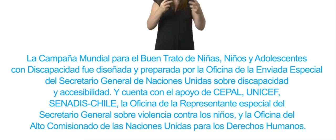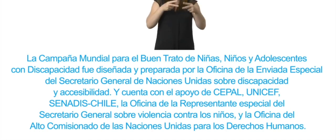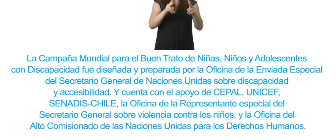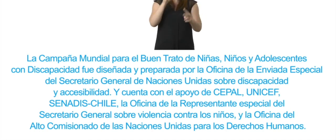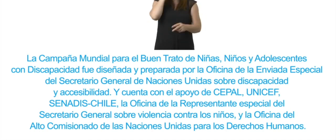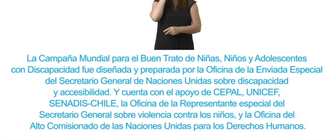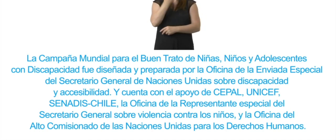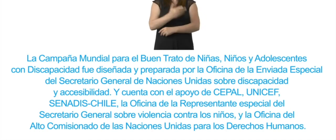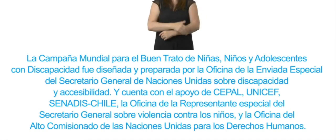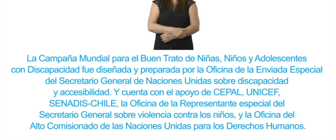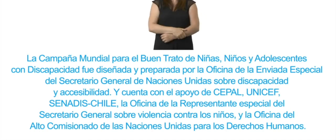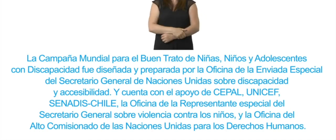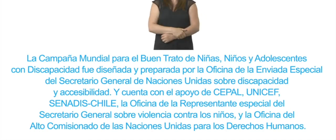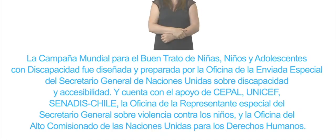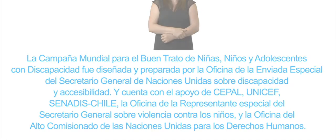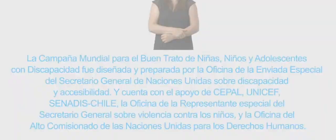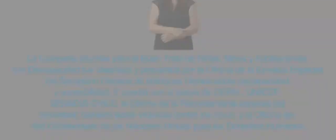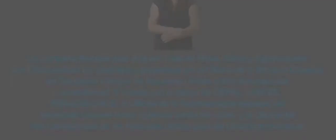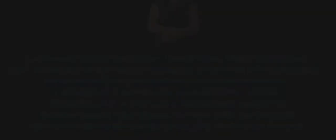los Derechos Humanos.